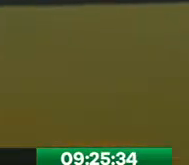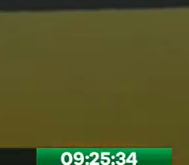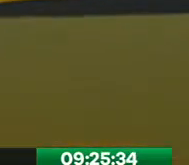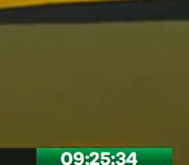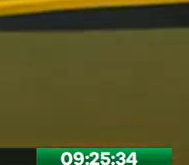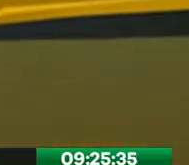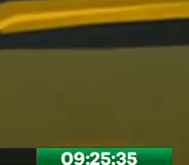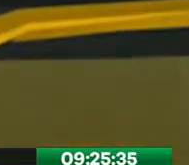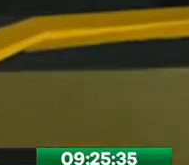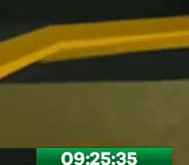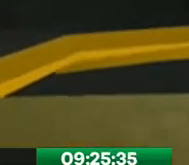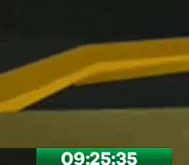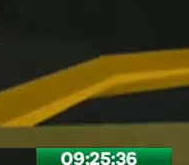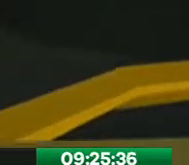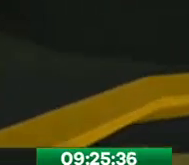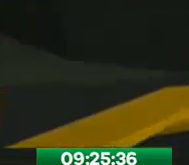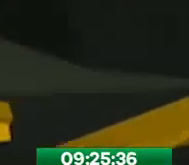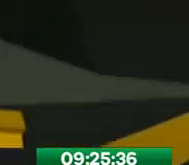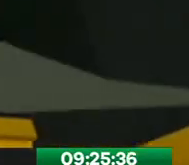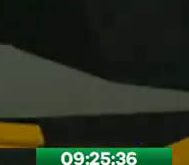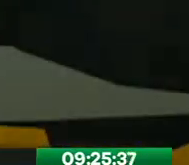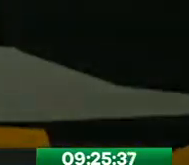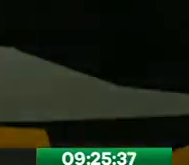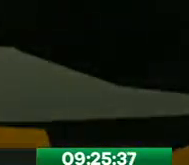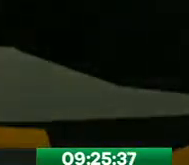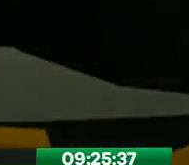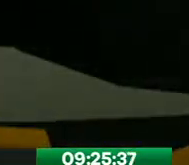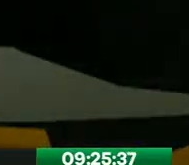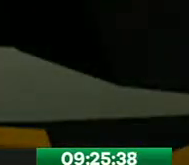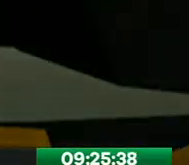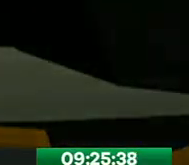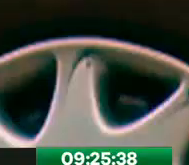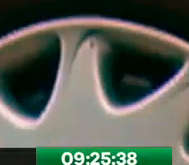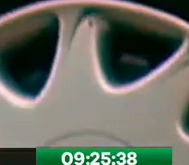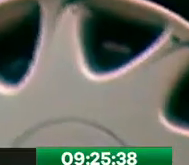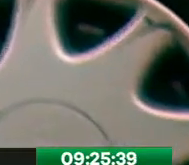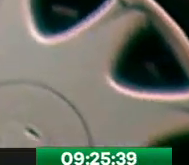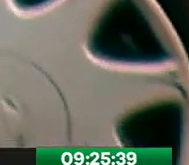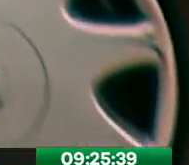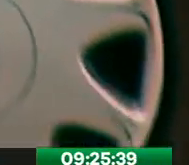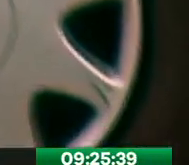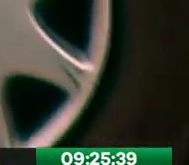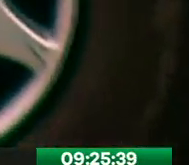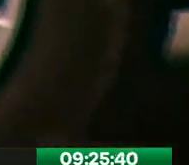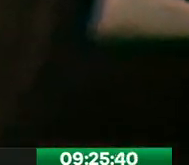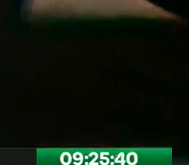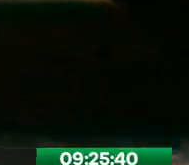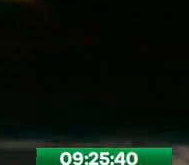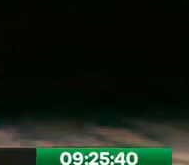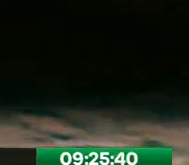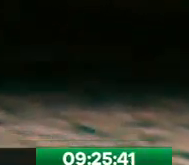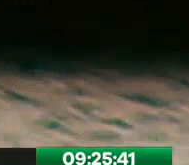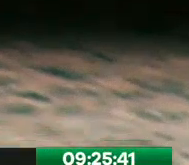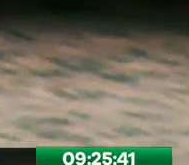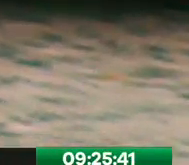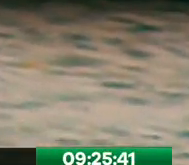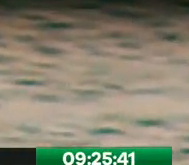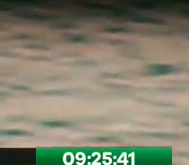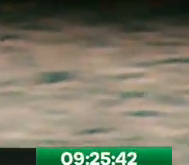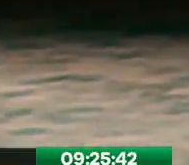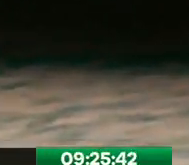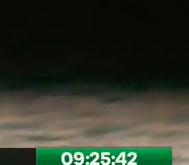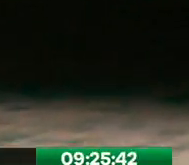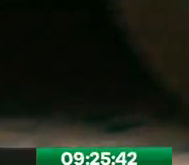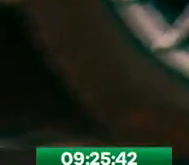y nos dice, cierren los ojos que esto es un asalto, no les vamos a hacer nada. Avanzó más adelante y cogió a otra persona que fue la que se